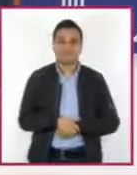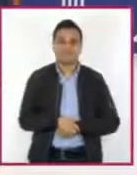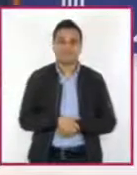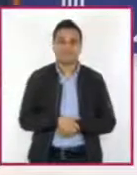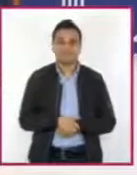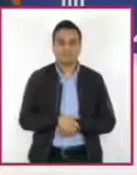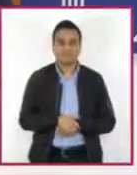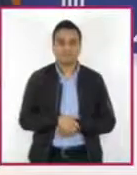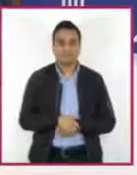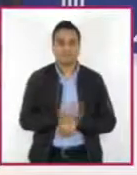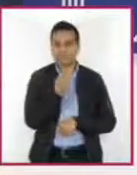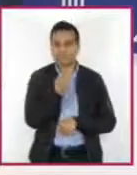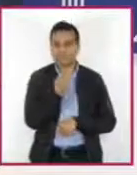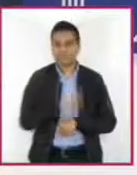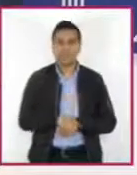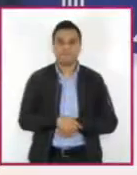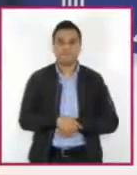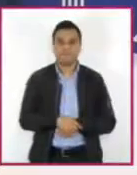Tres.